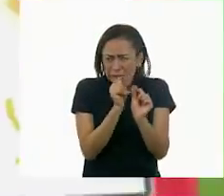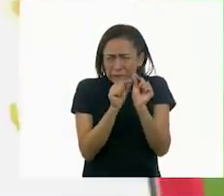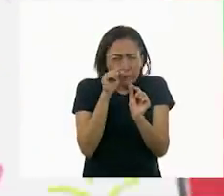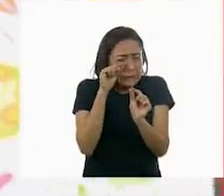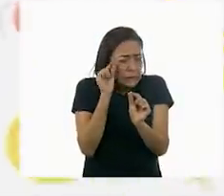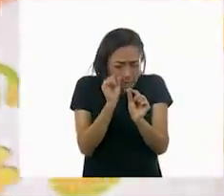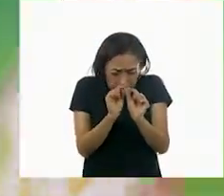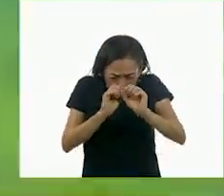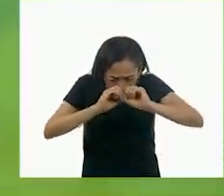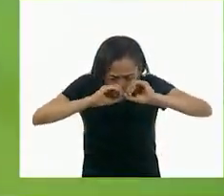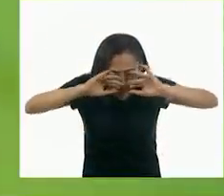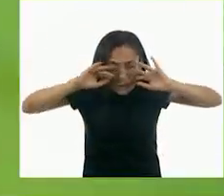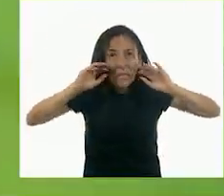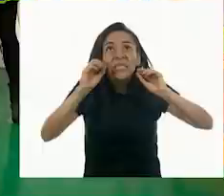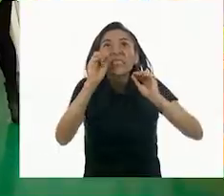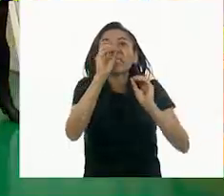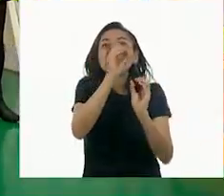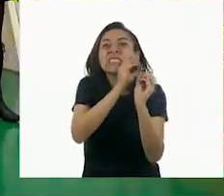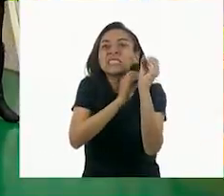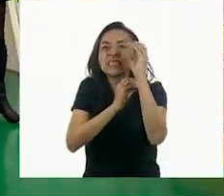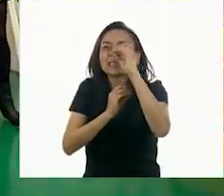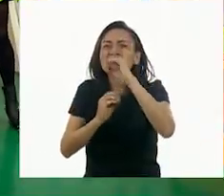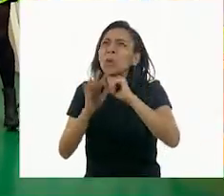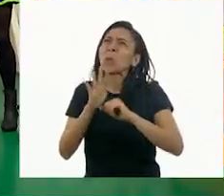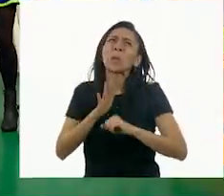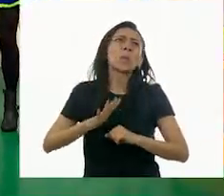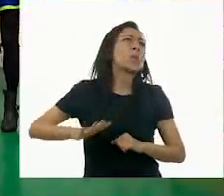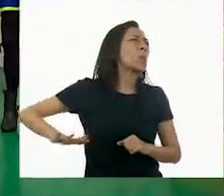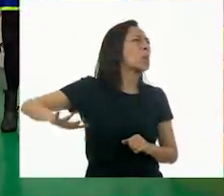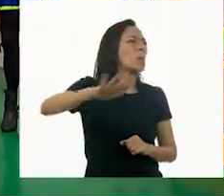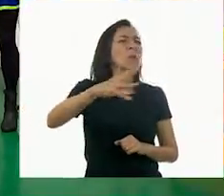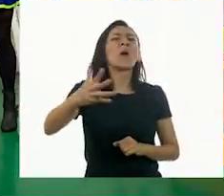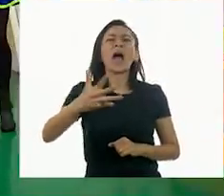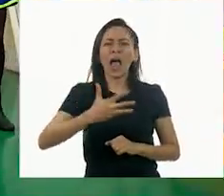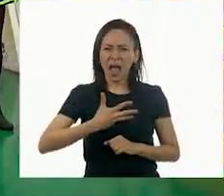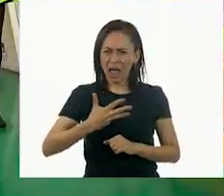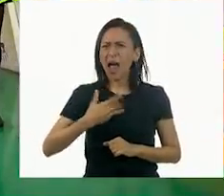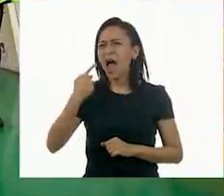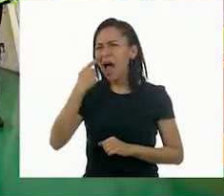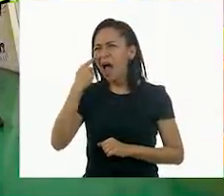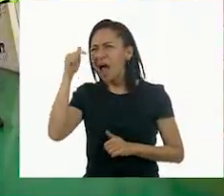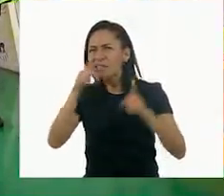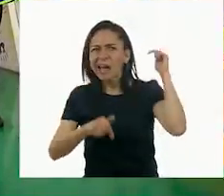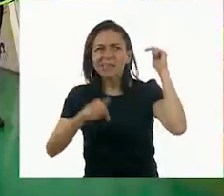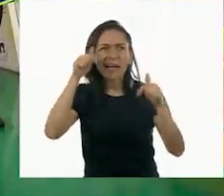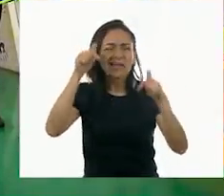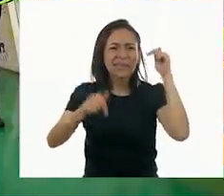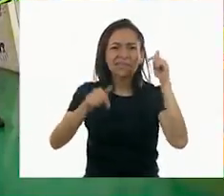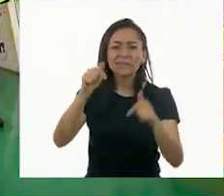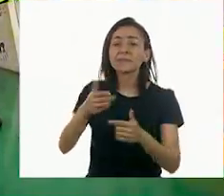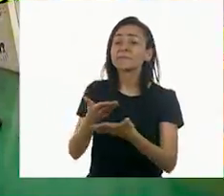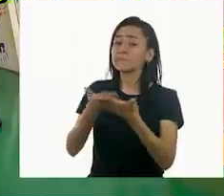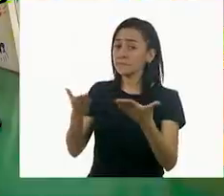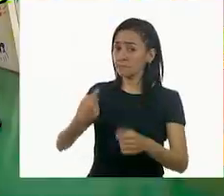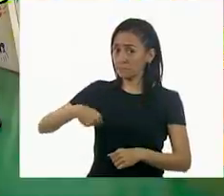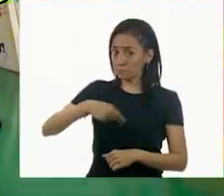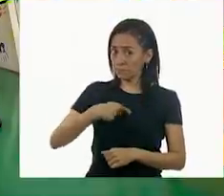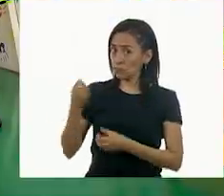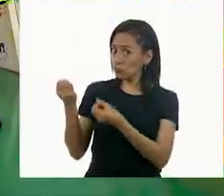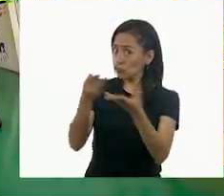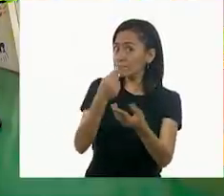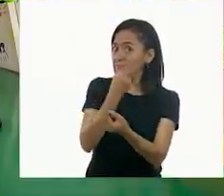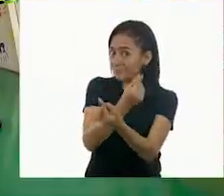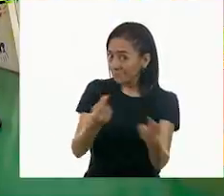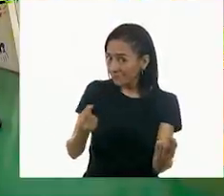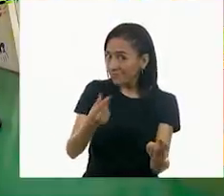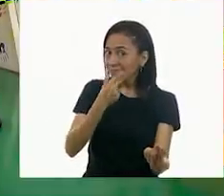partes. En todas partes. Vamos a recomendarles también a los niños y a las niñas que nos ven desde casa que prefieran